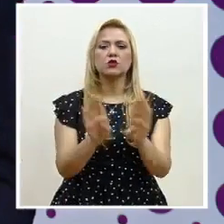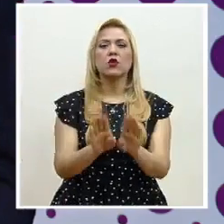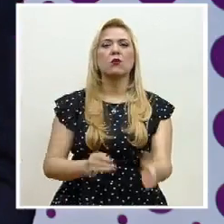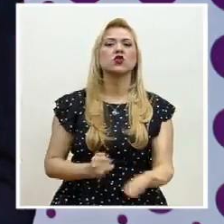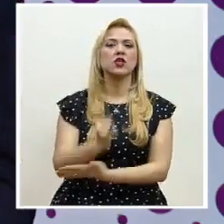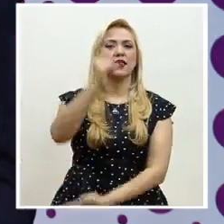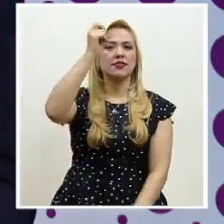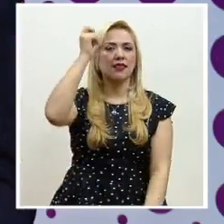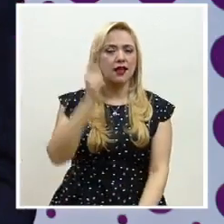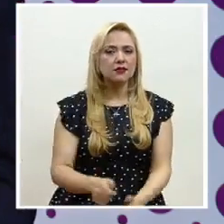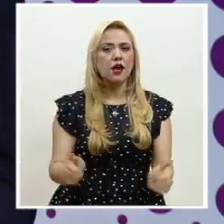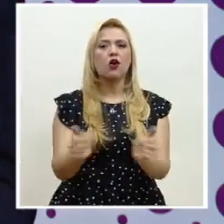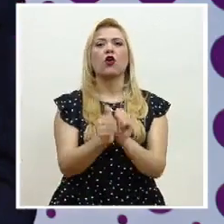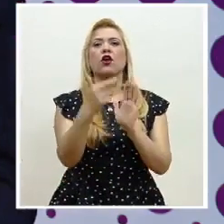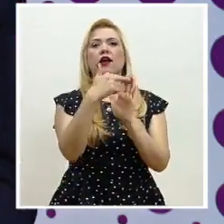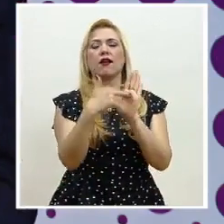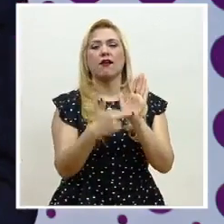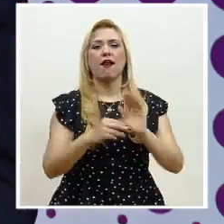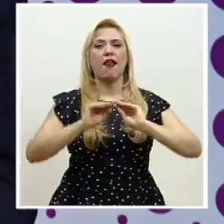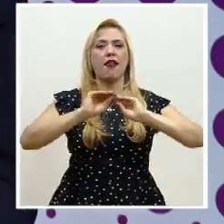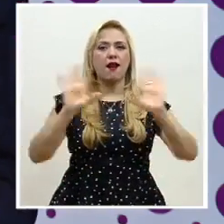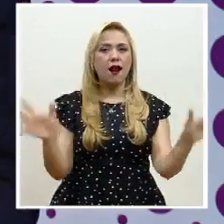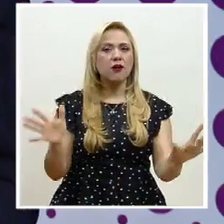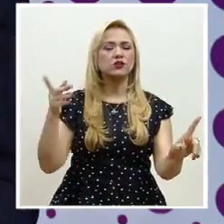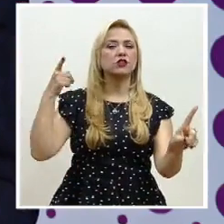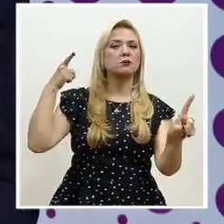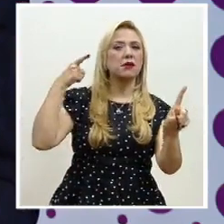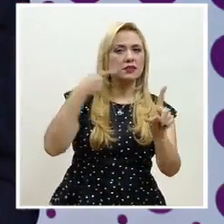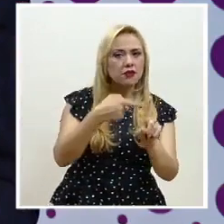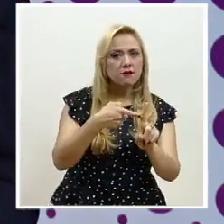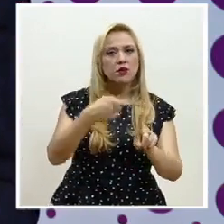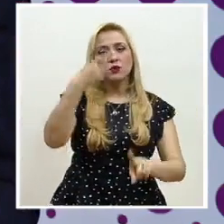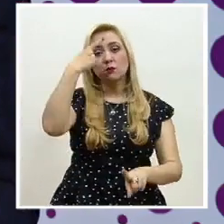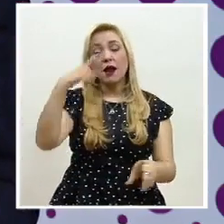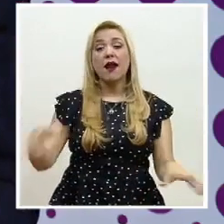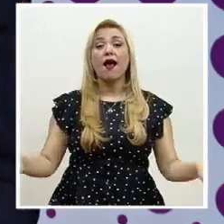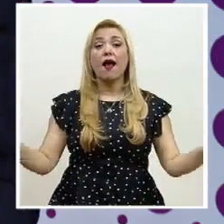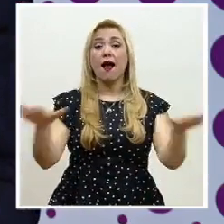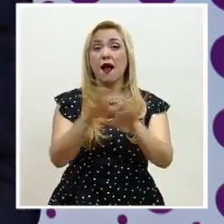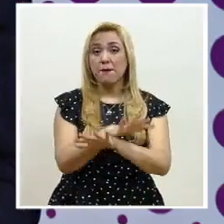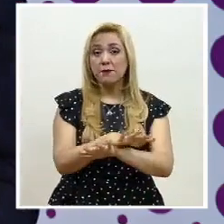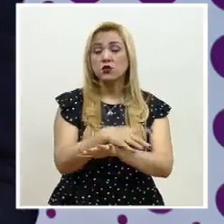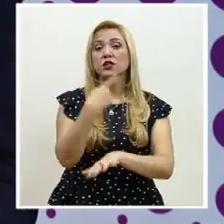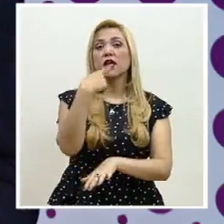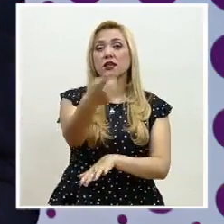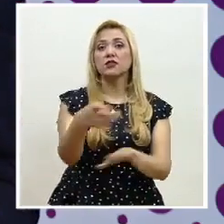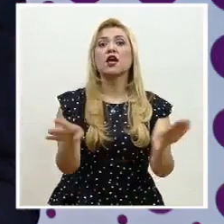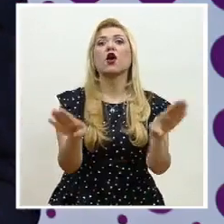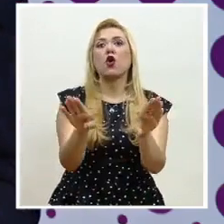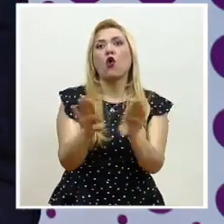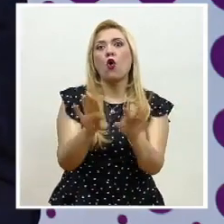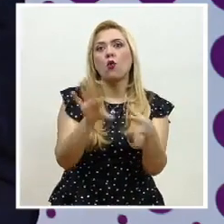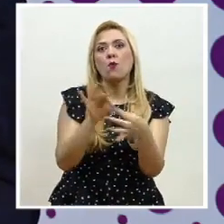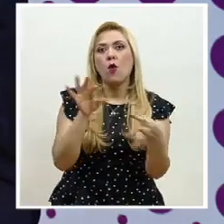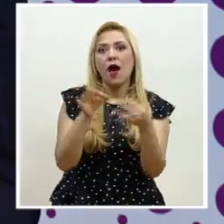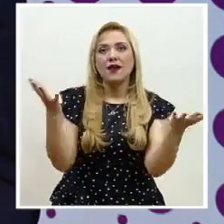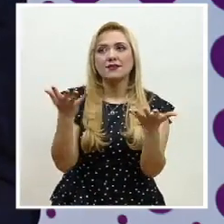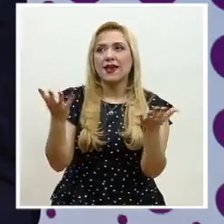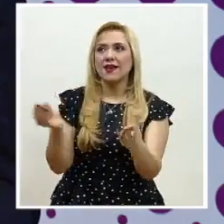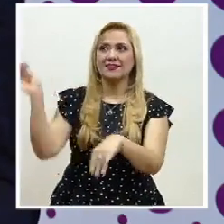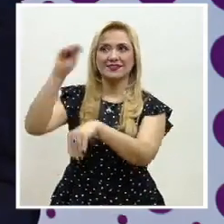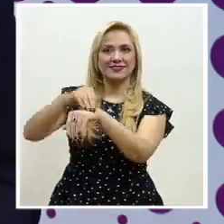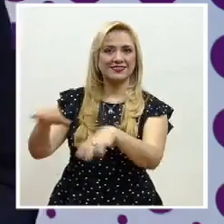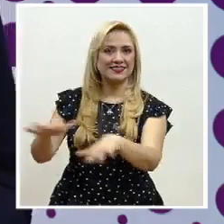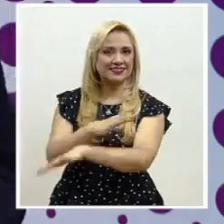más estructurales con lineamientos claros y específicos que generan cambios y que dicen cómo generarlos. Claro. Entonces yo destacaría esta